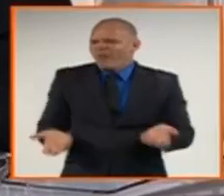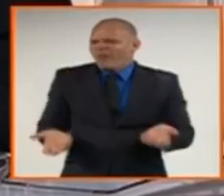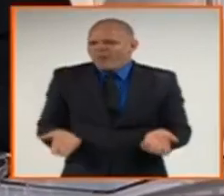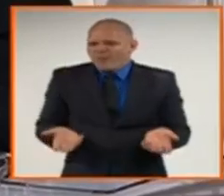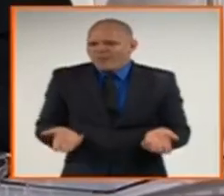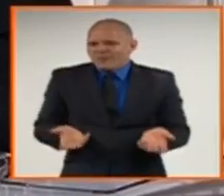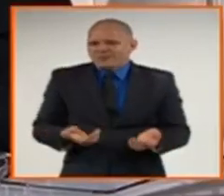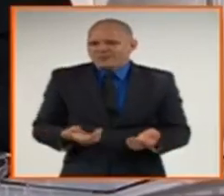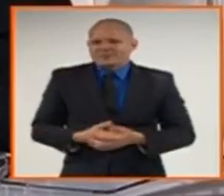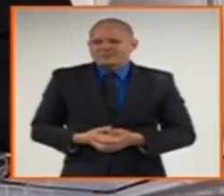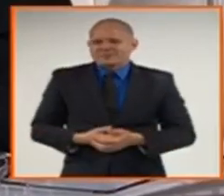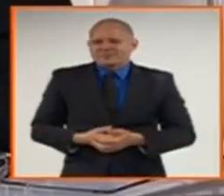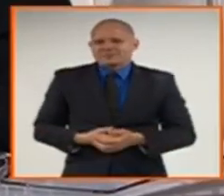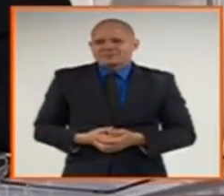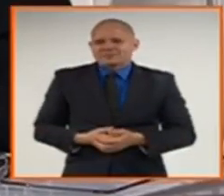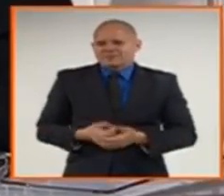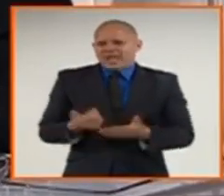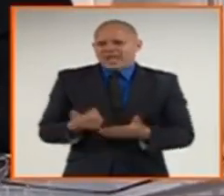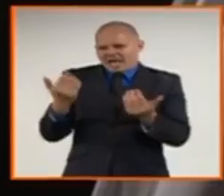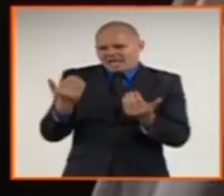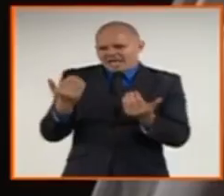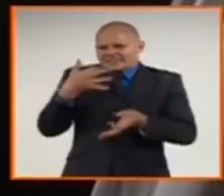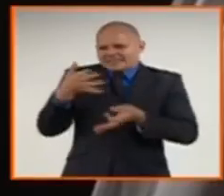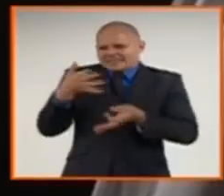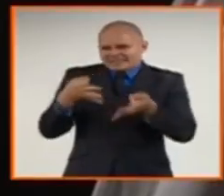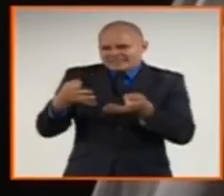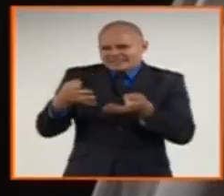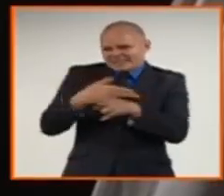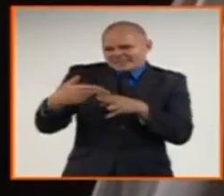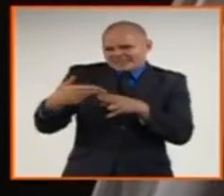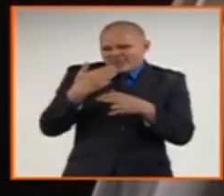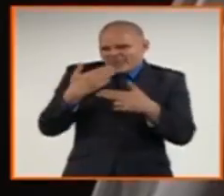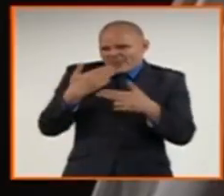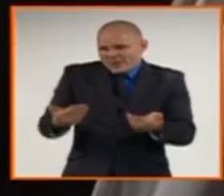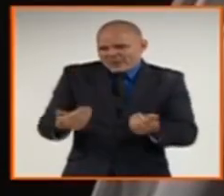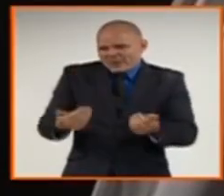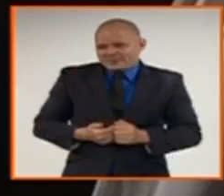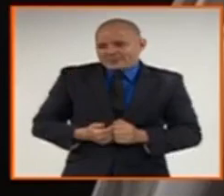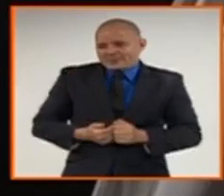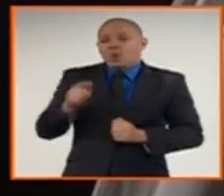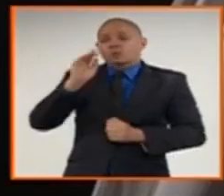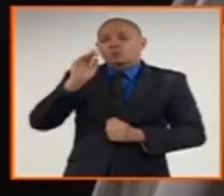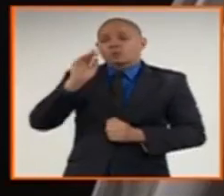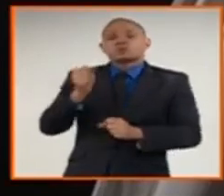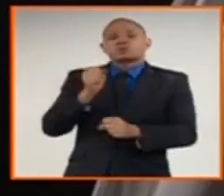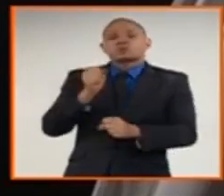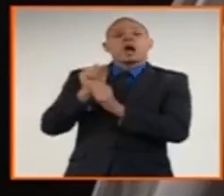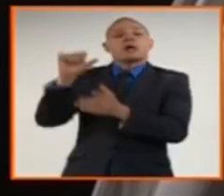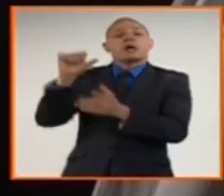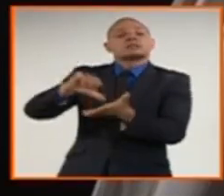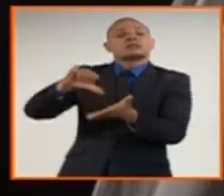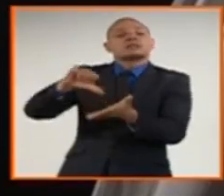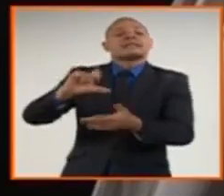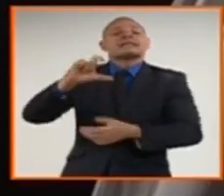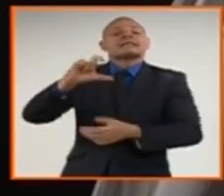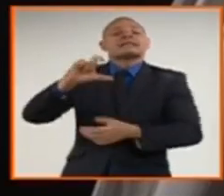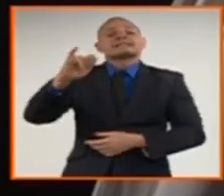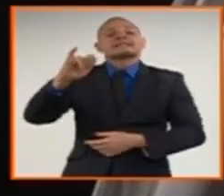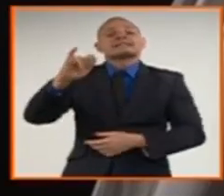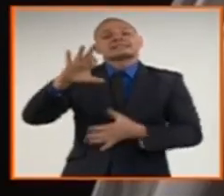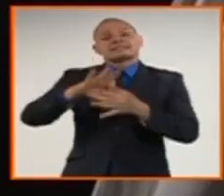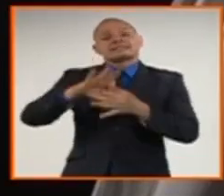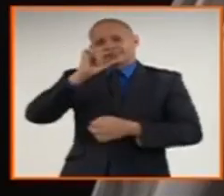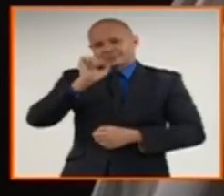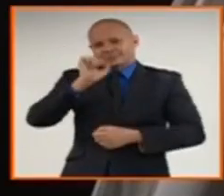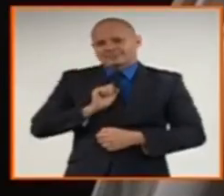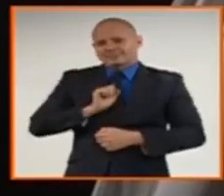determinado momento. Quisiera que nos contara sobre eso y el impacto en el CIGB y en los creadores de Abdala y en los creadores